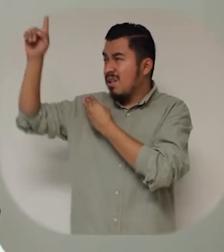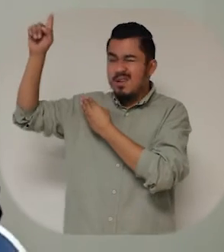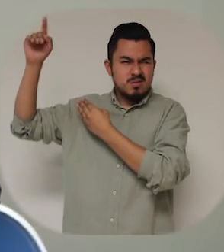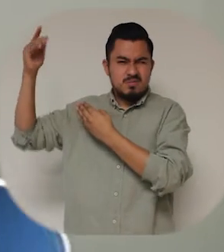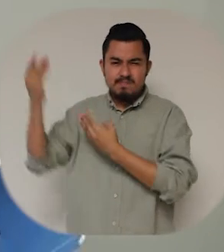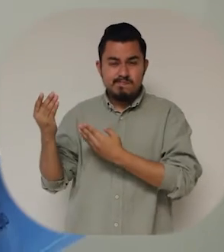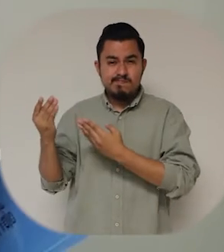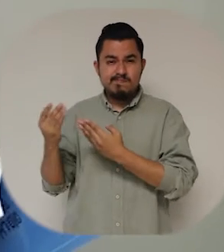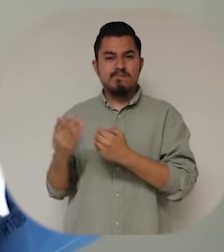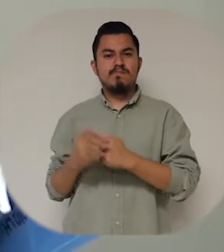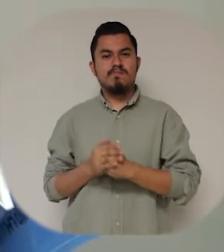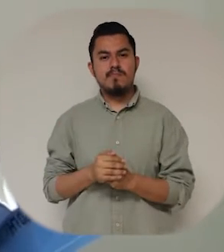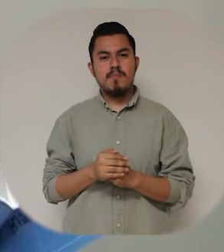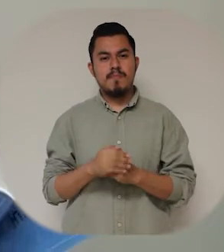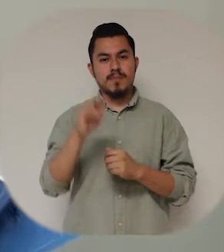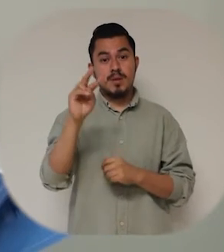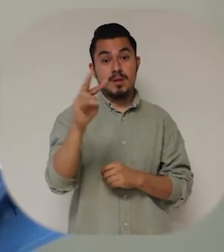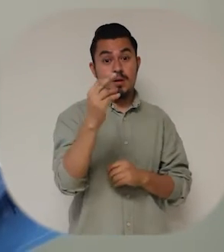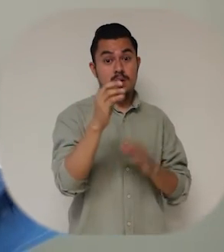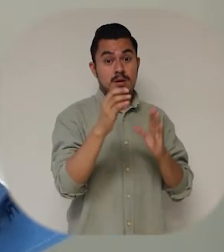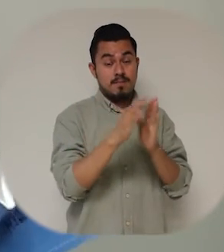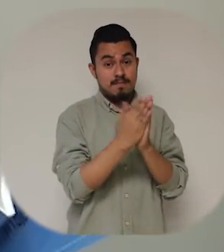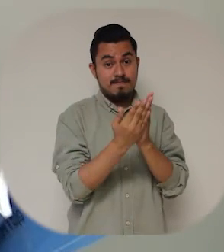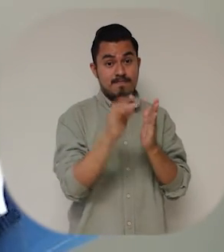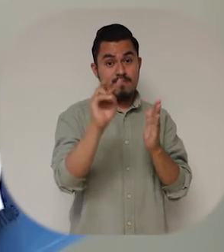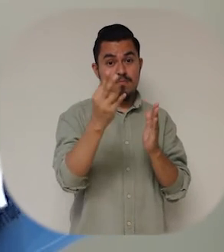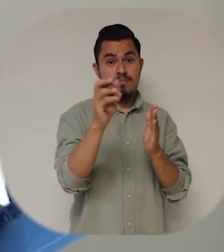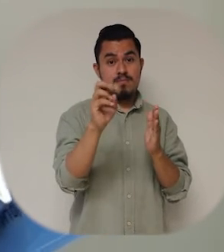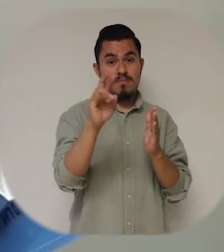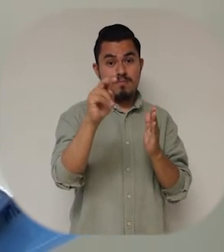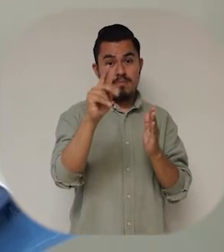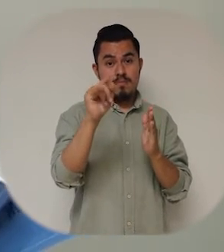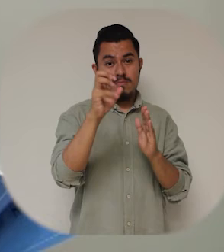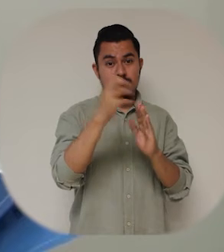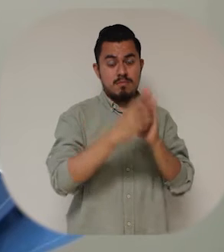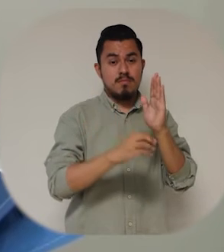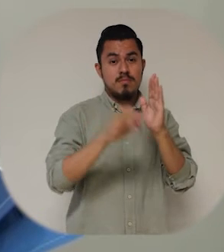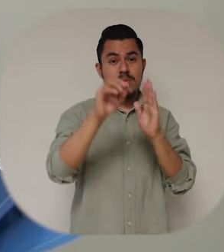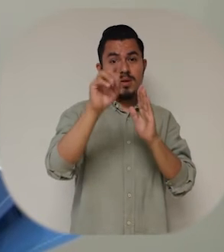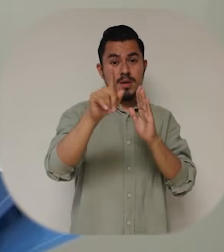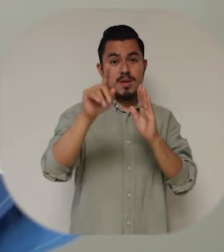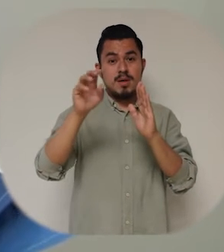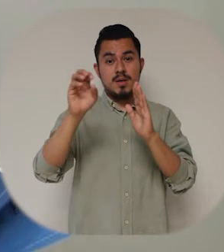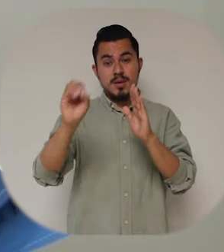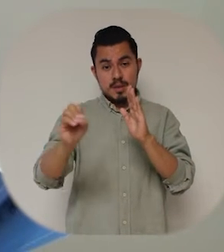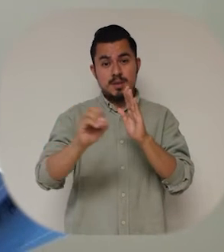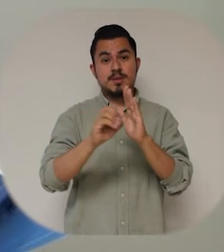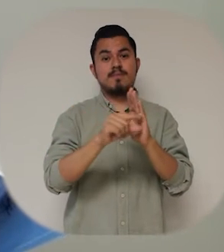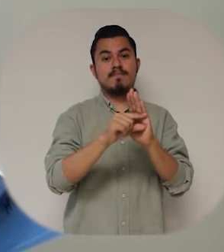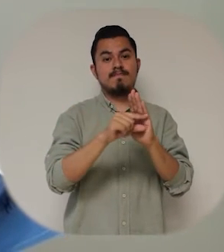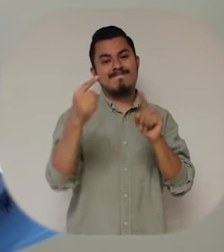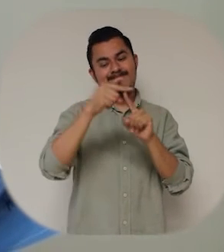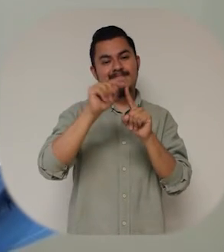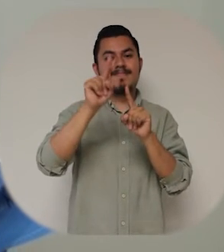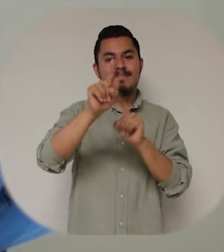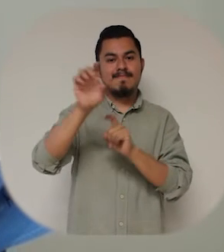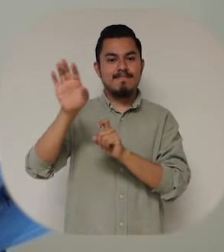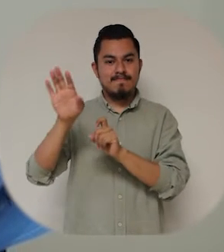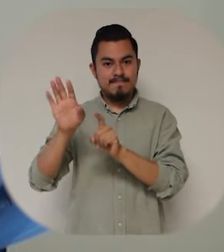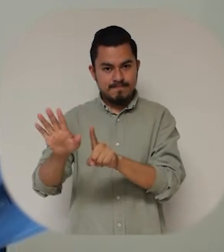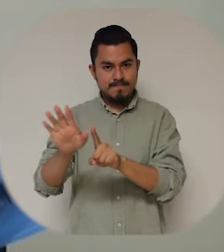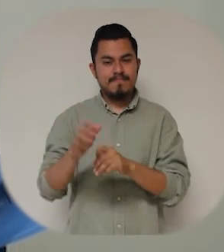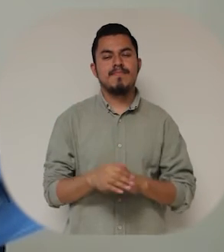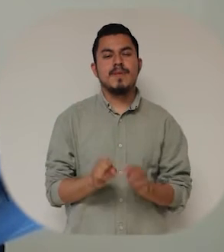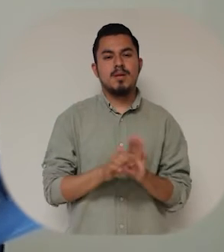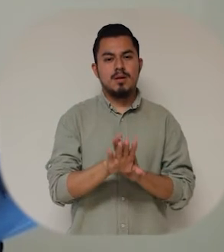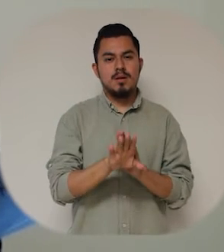Corintios 10, del 5 al 6, aparece de forma decisiva este punto: derribando argumentos y toda altivez que se levanta contra el conocimiento de